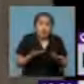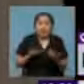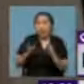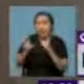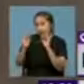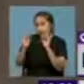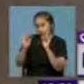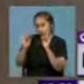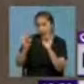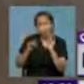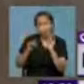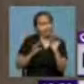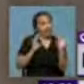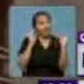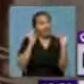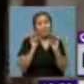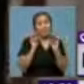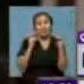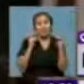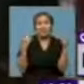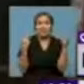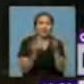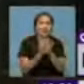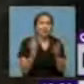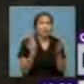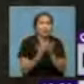de San Salvador de Jujuy.